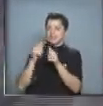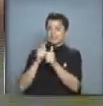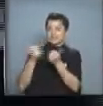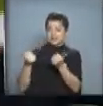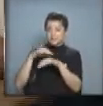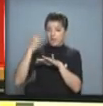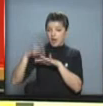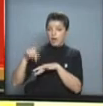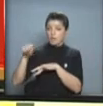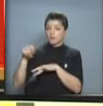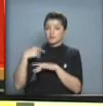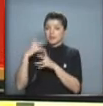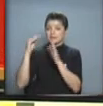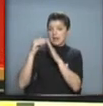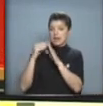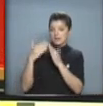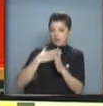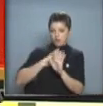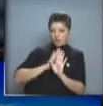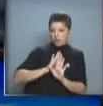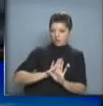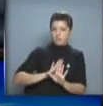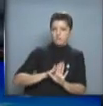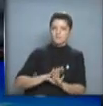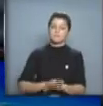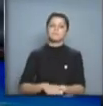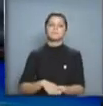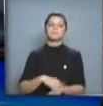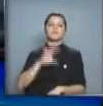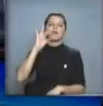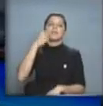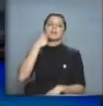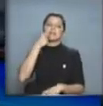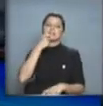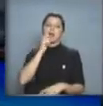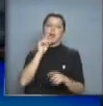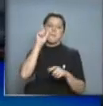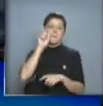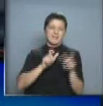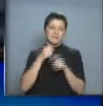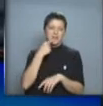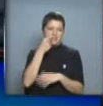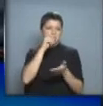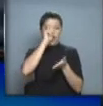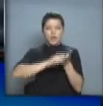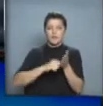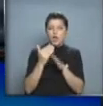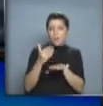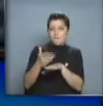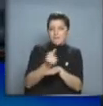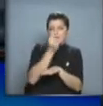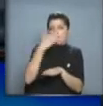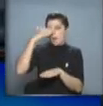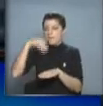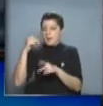es le da una contención a ambos. Sí, pero es un contrato. La persona que te pide plata, te pide contrato, si te pide más por casarte es